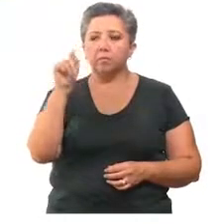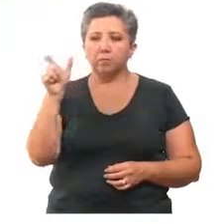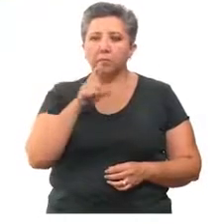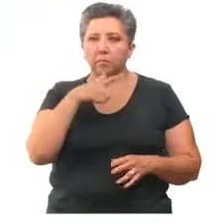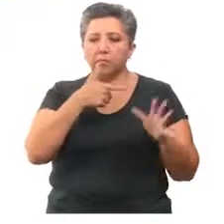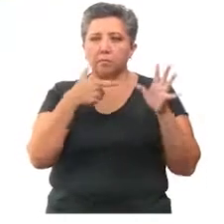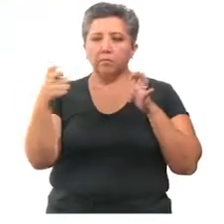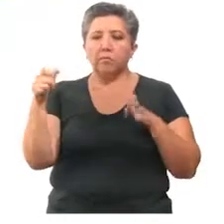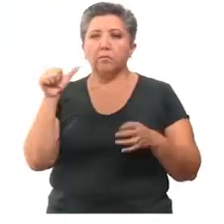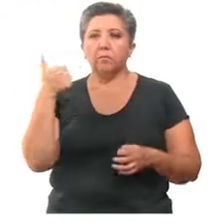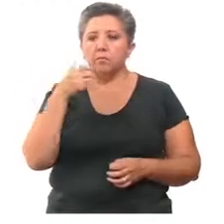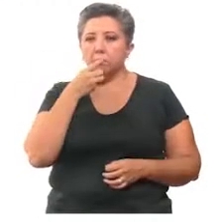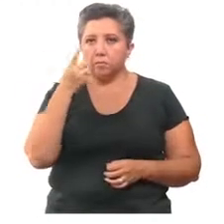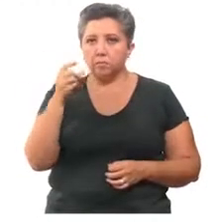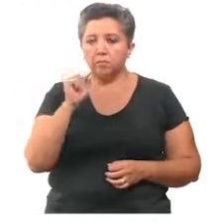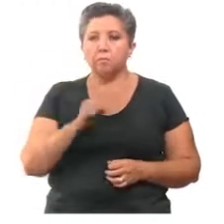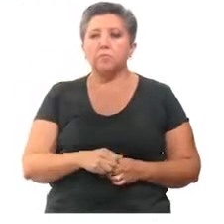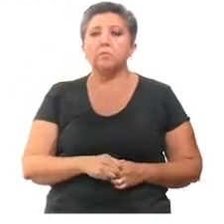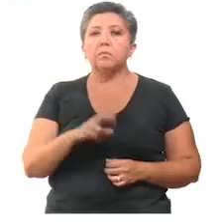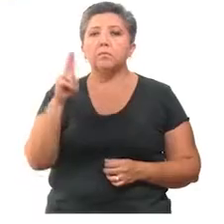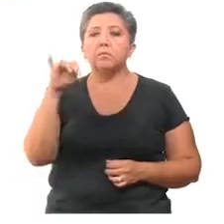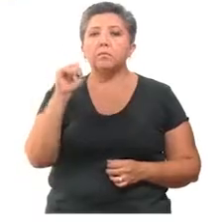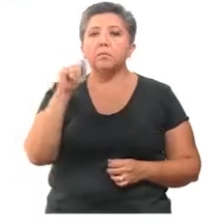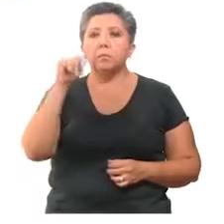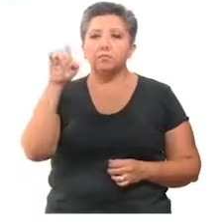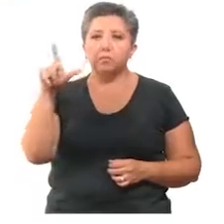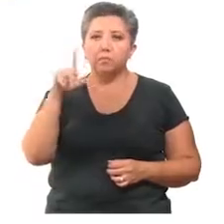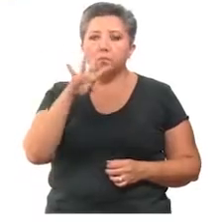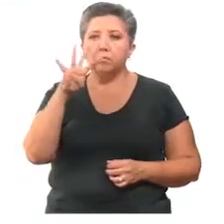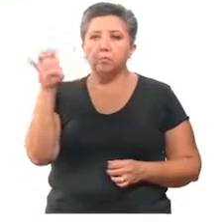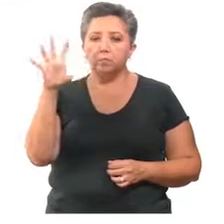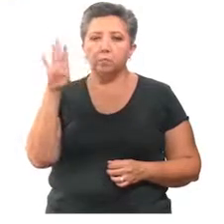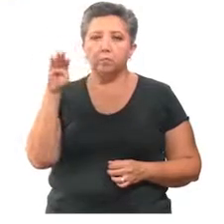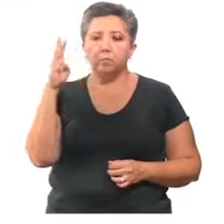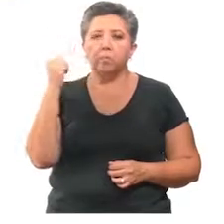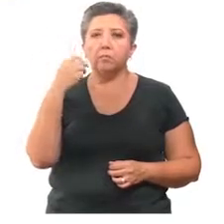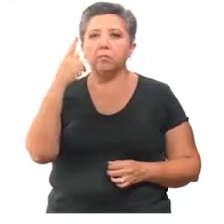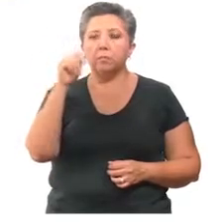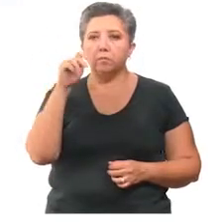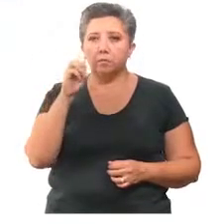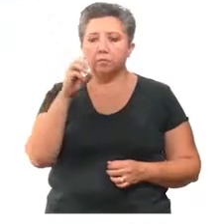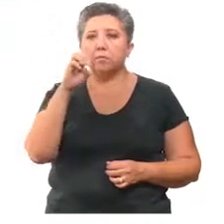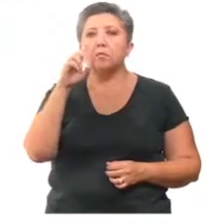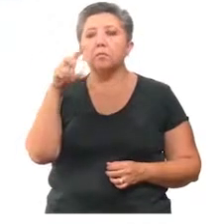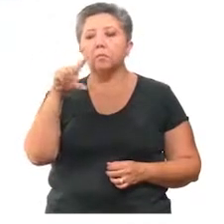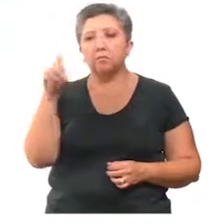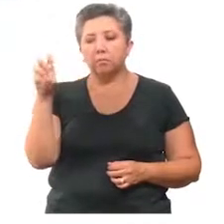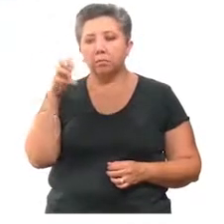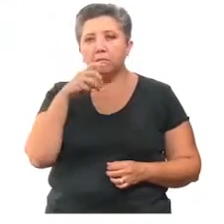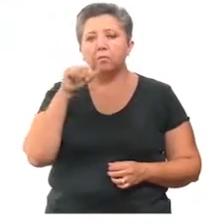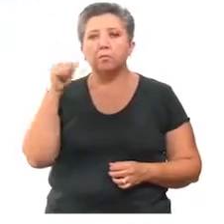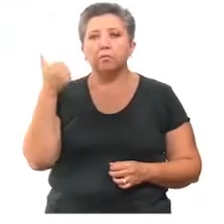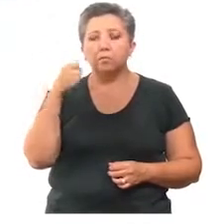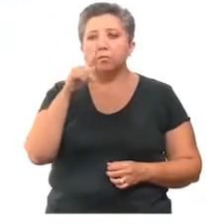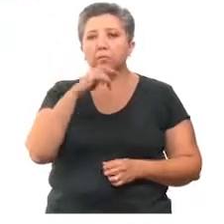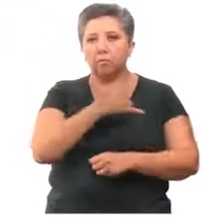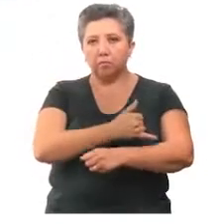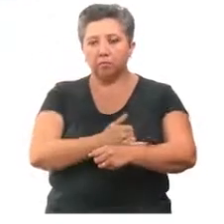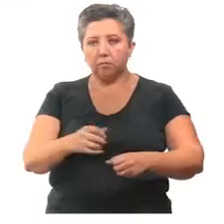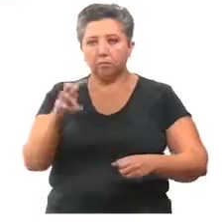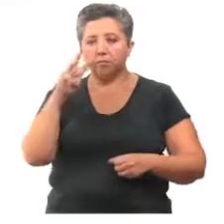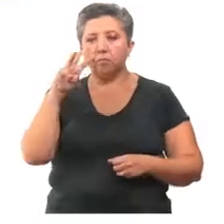711, Junucmá 536, Motul 499, Peto 311, Izamal